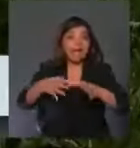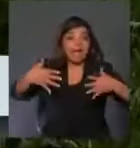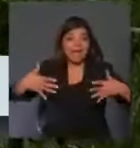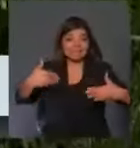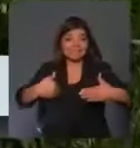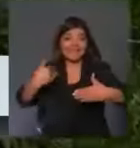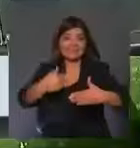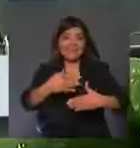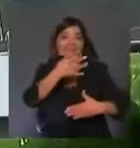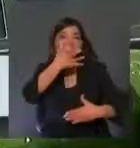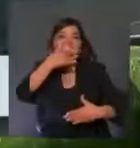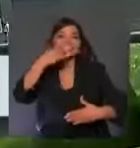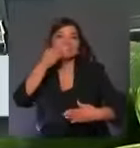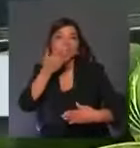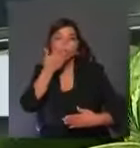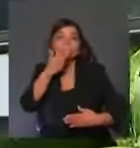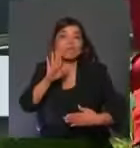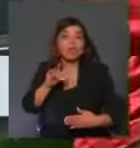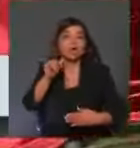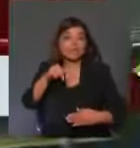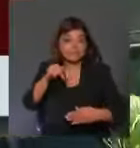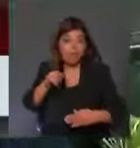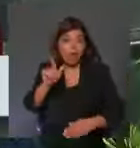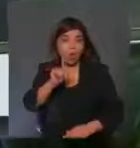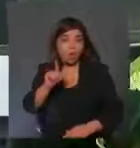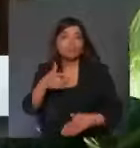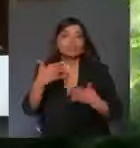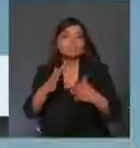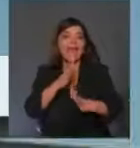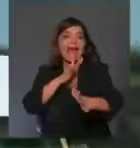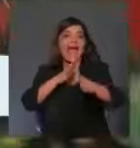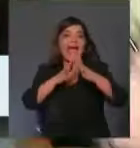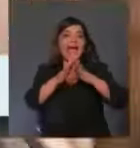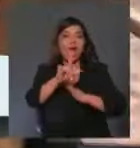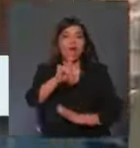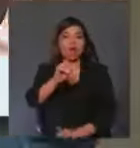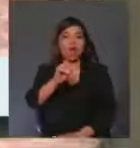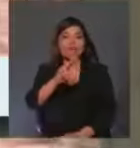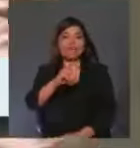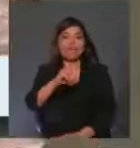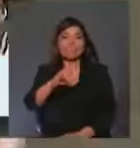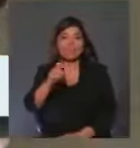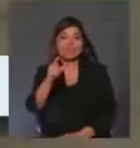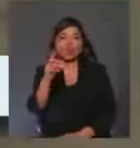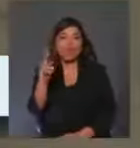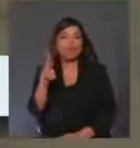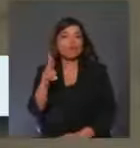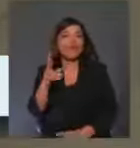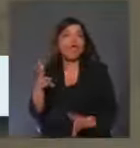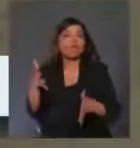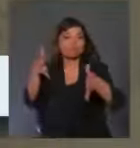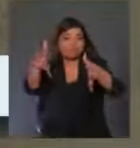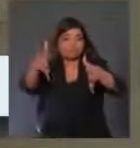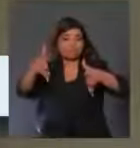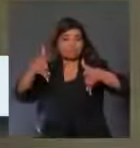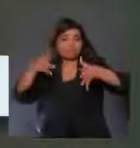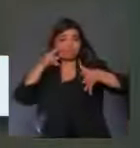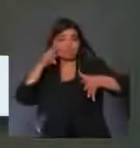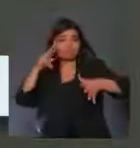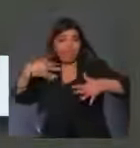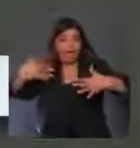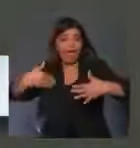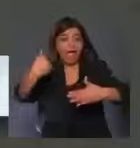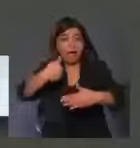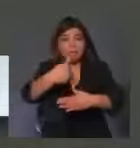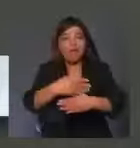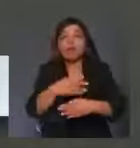años de hecho a la madrugada De este lunes llegó a ledor el primer camión directamente desde paine la fuimos a buscar para ver qué tal